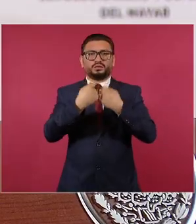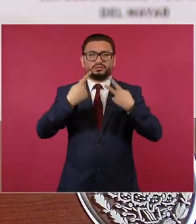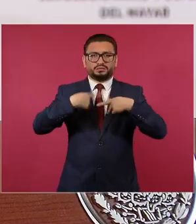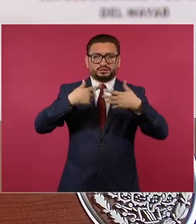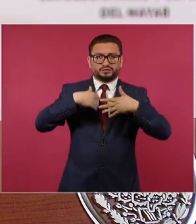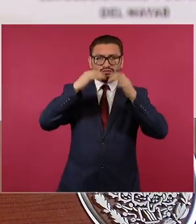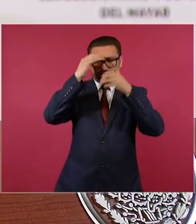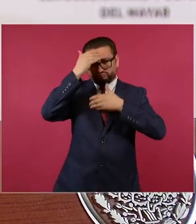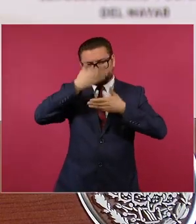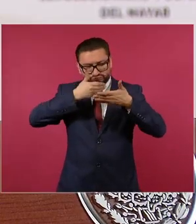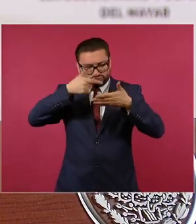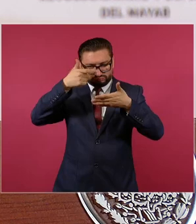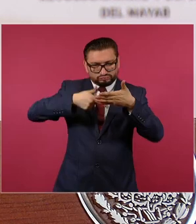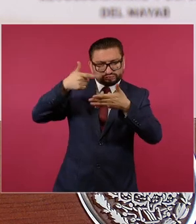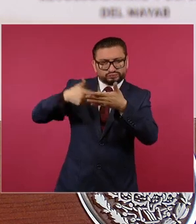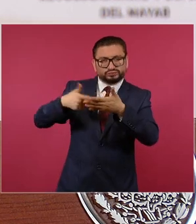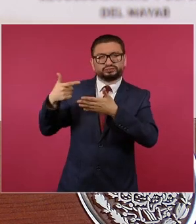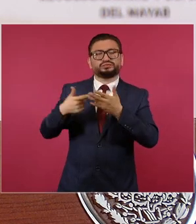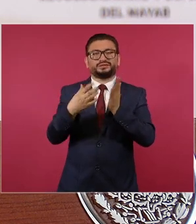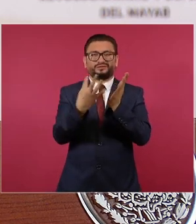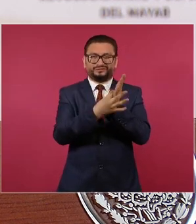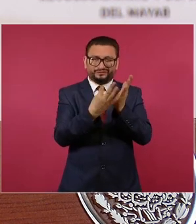soldadores, pasando por fierreros.